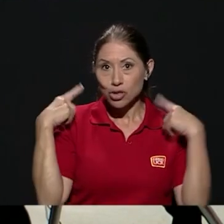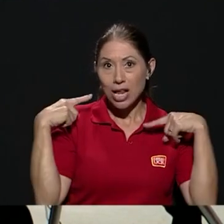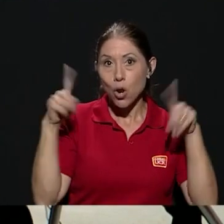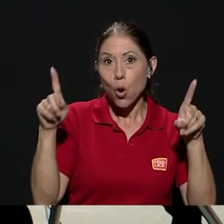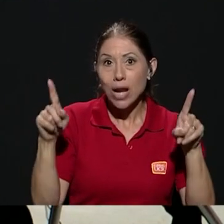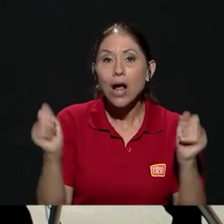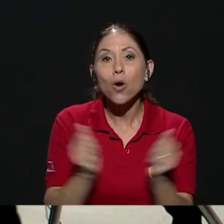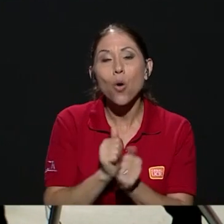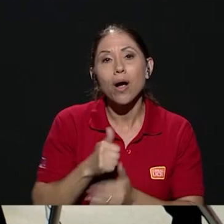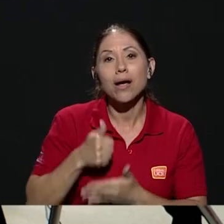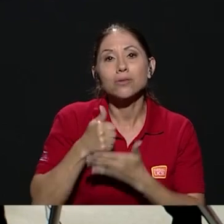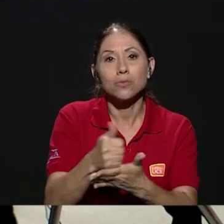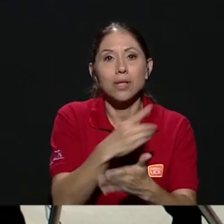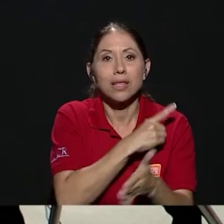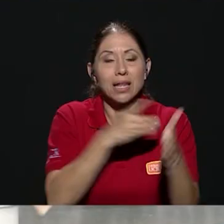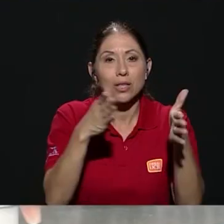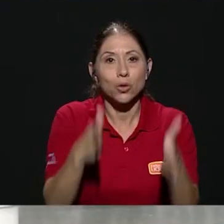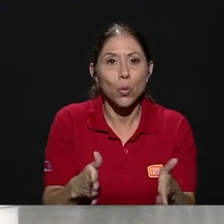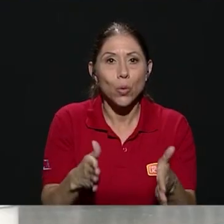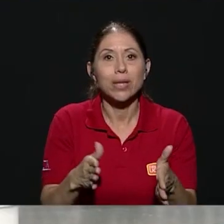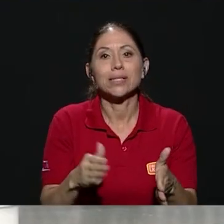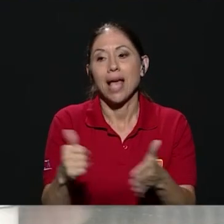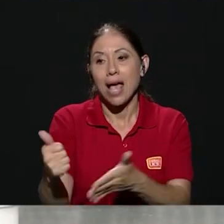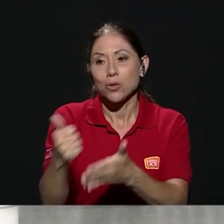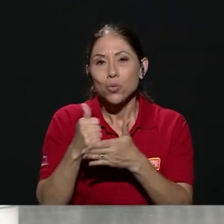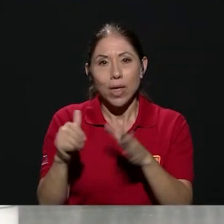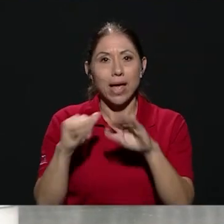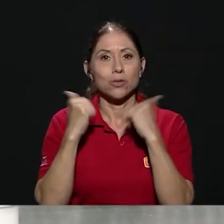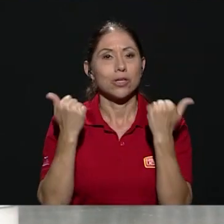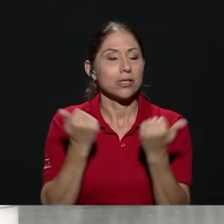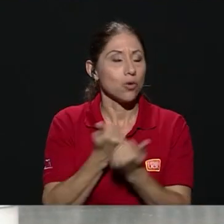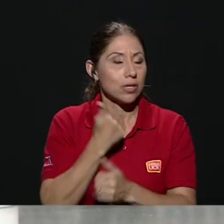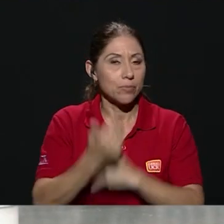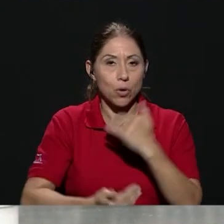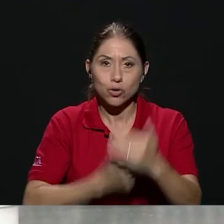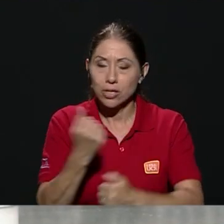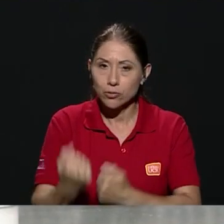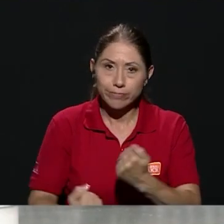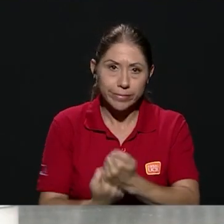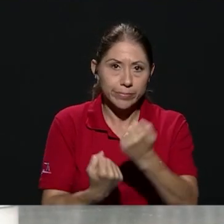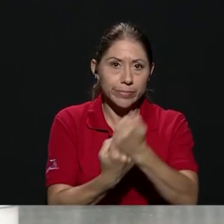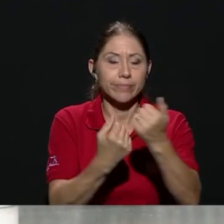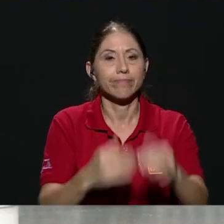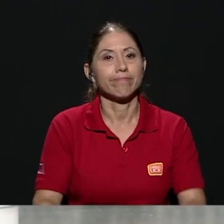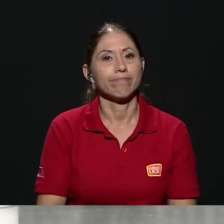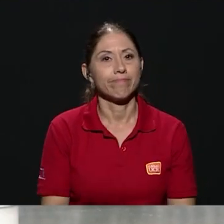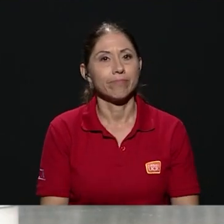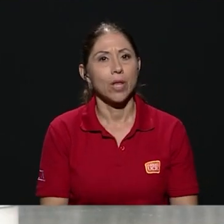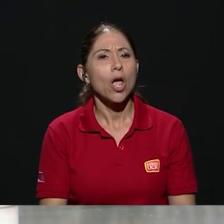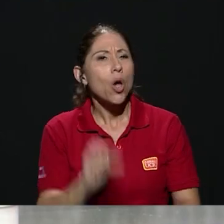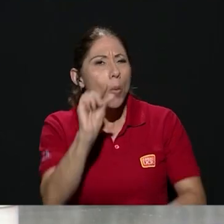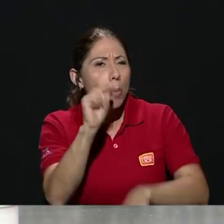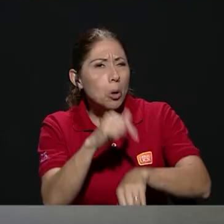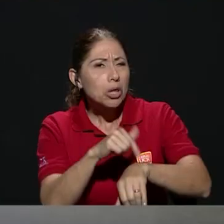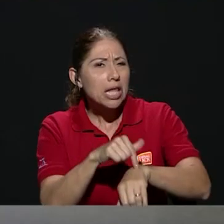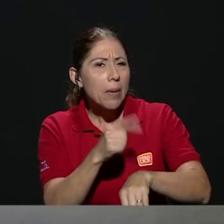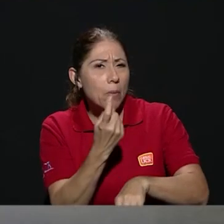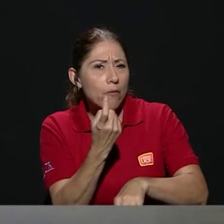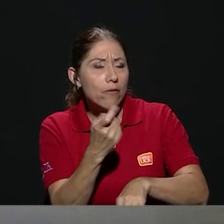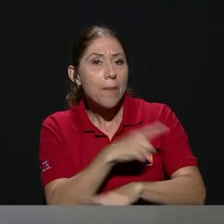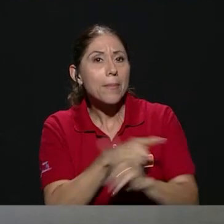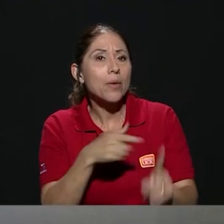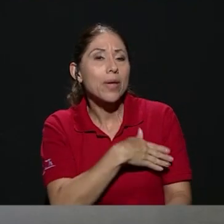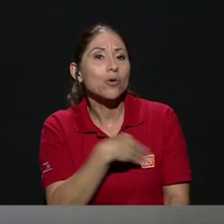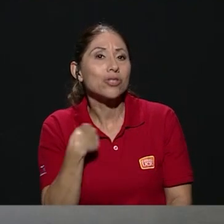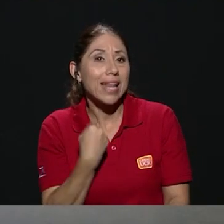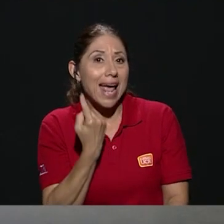las asociaciones, que también es una oportunidad, que nos están apoyando en todo este proceso. Nos queda poco tiempo, pero me gustaría